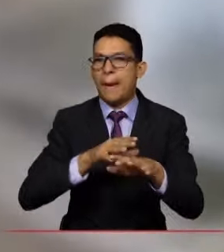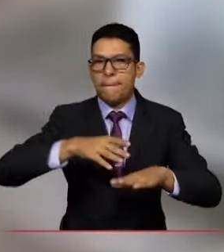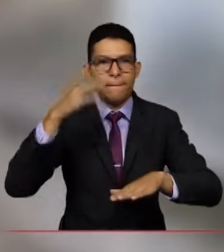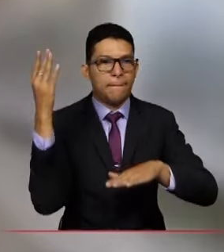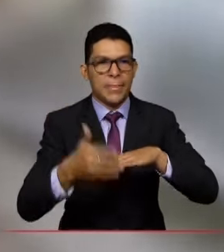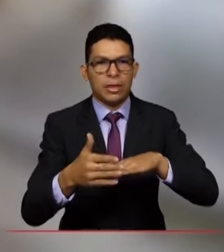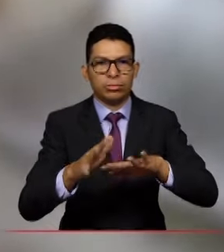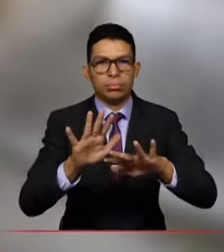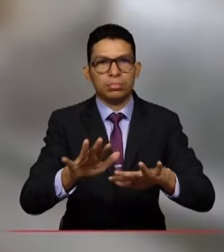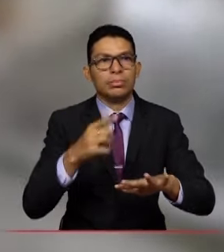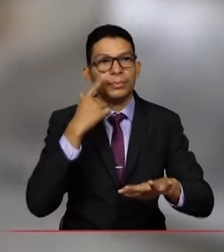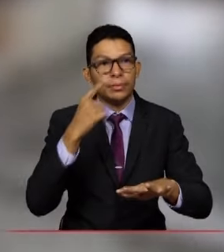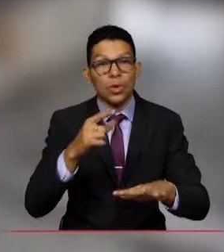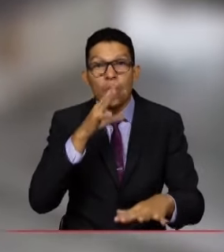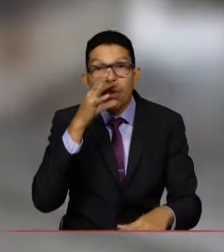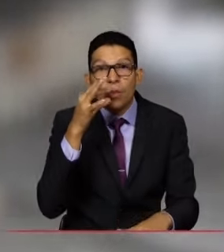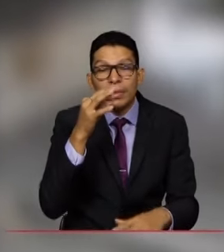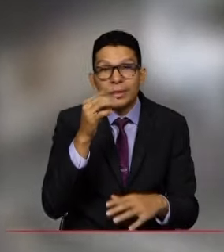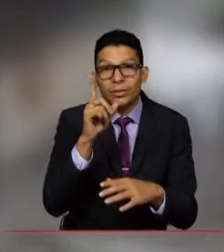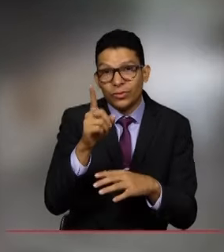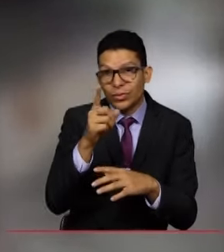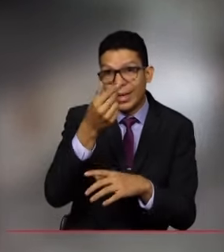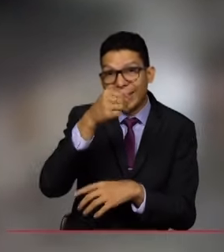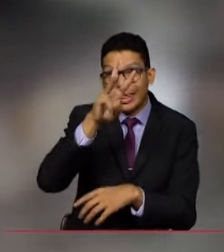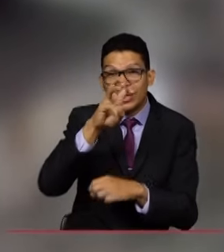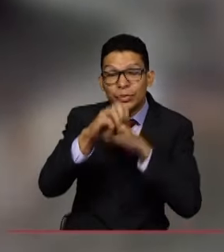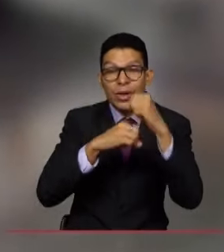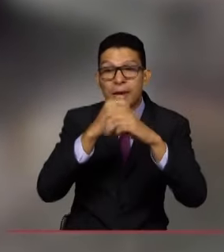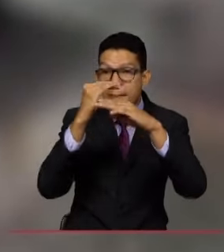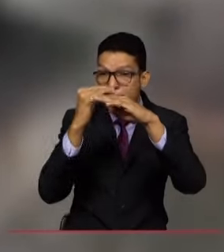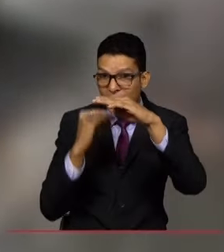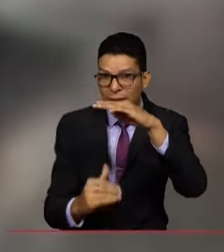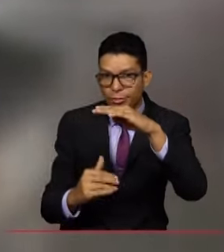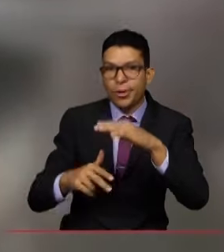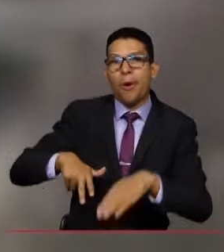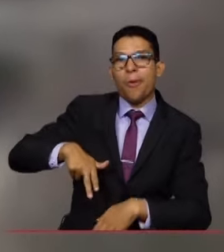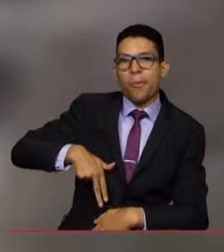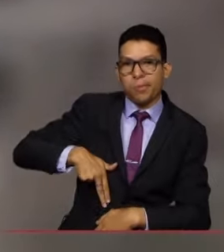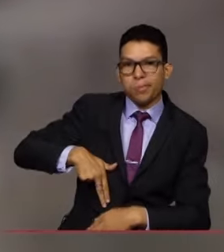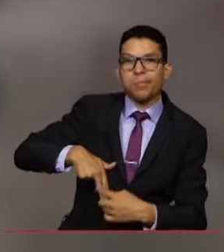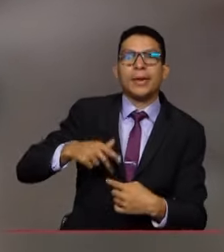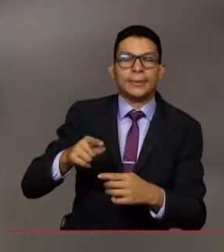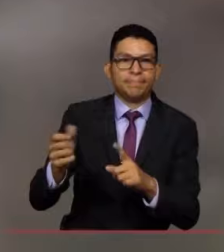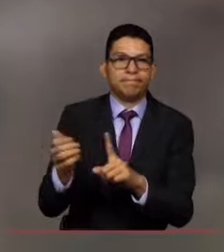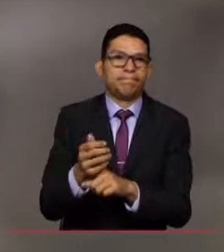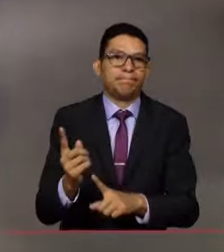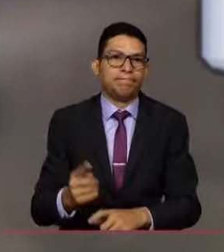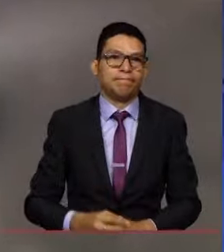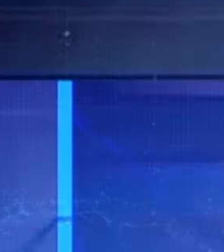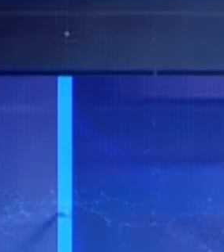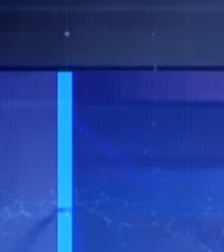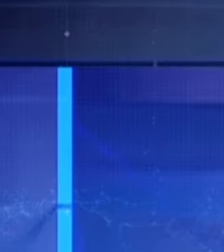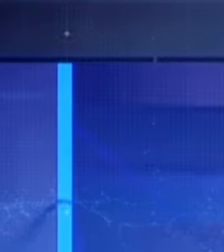edad fue hallado con el arma de fuego con el que, al parecer, le quitó la vida a su víctima.